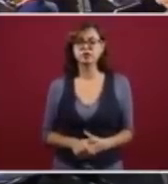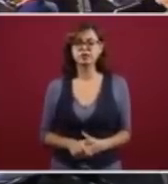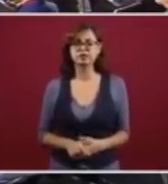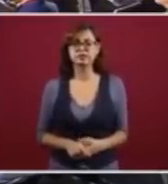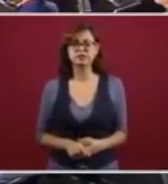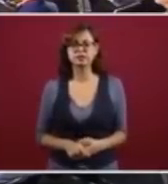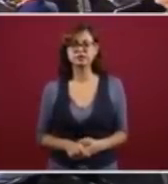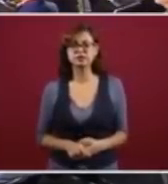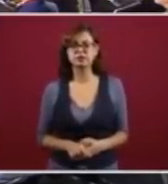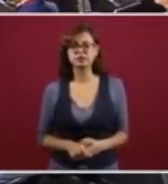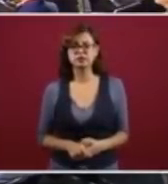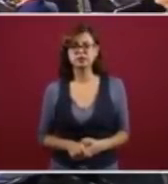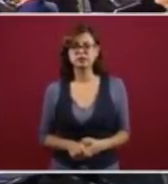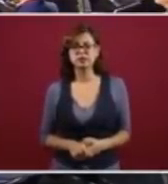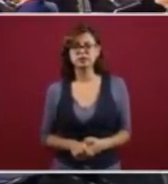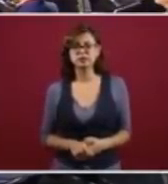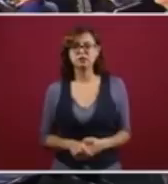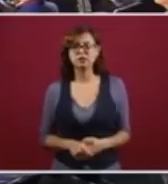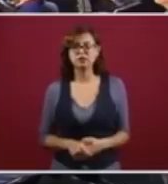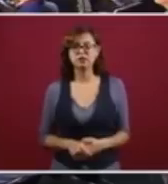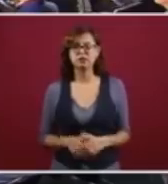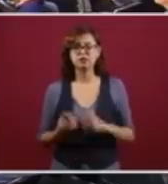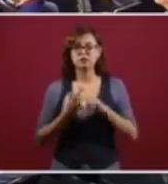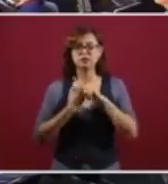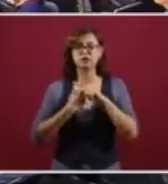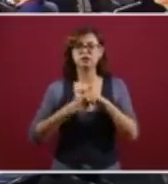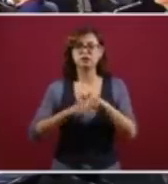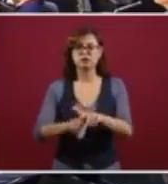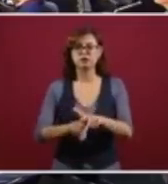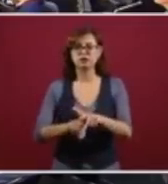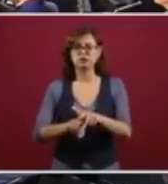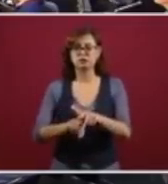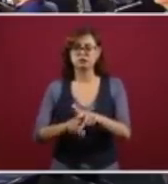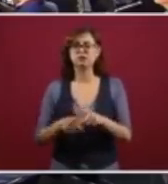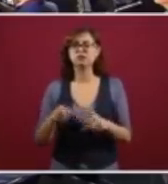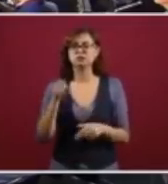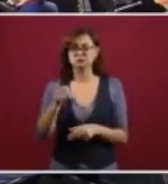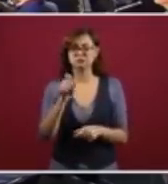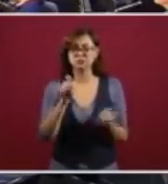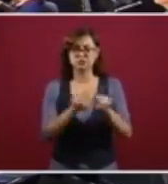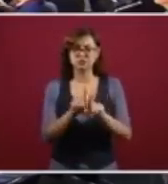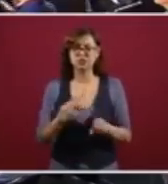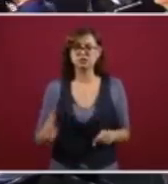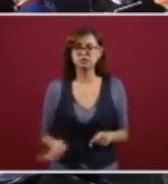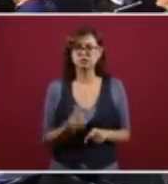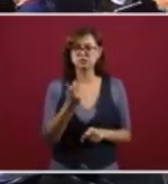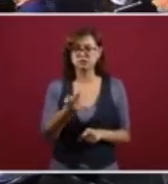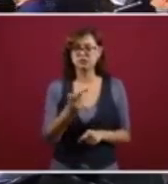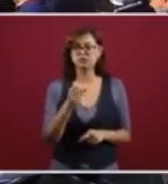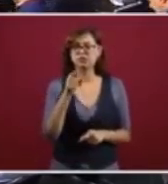Muy bien. Bueno, empezamos con la pregunta que tiene que ver con el precio del petróleo.